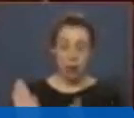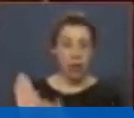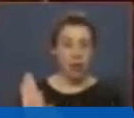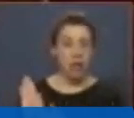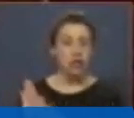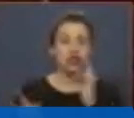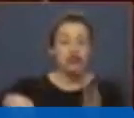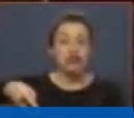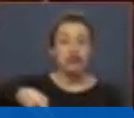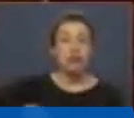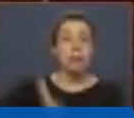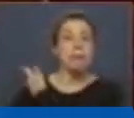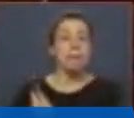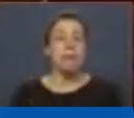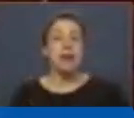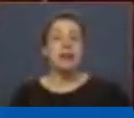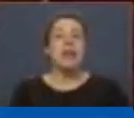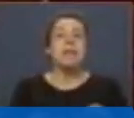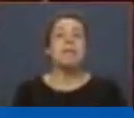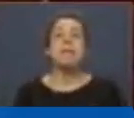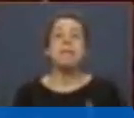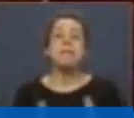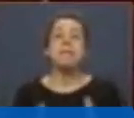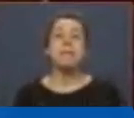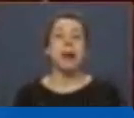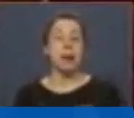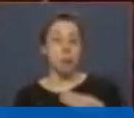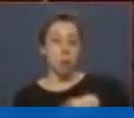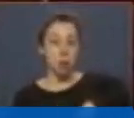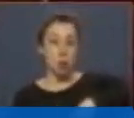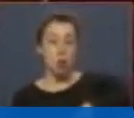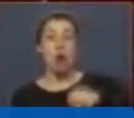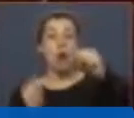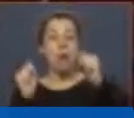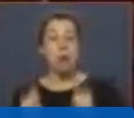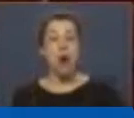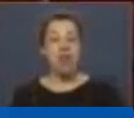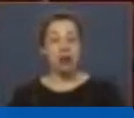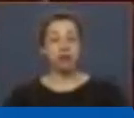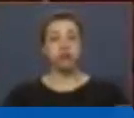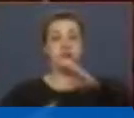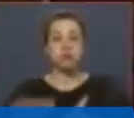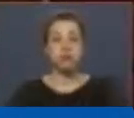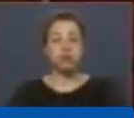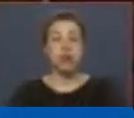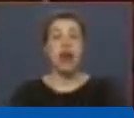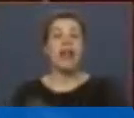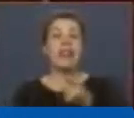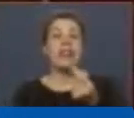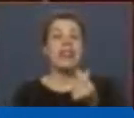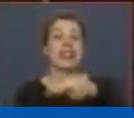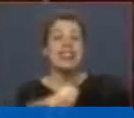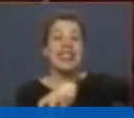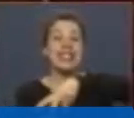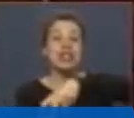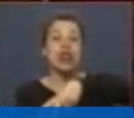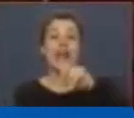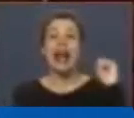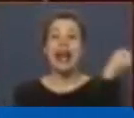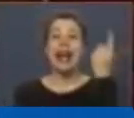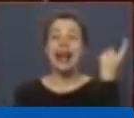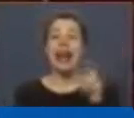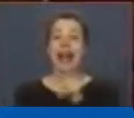mensaje presidencial que permite que las municipalidades puedan celebrar convenios con la Tesorería General de la